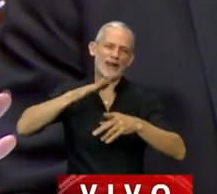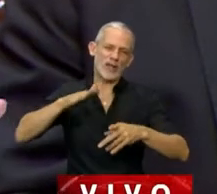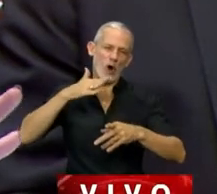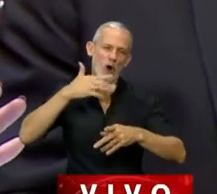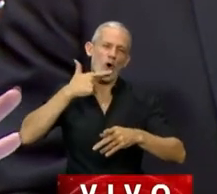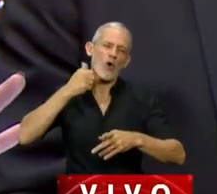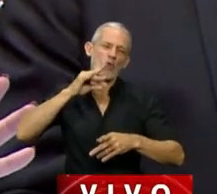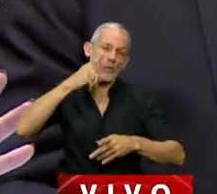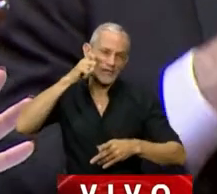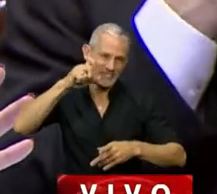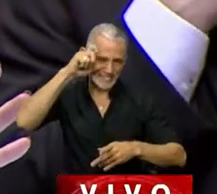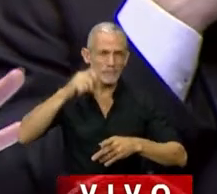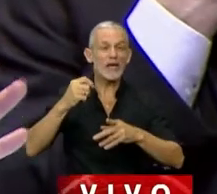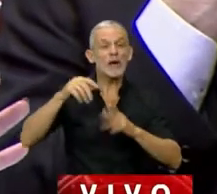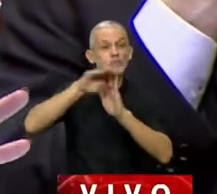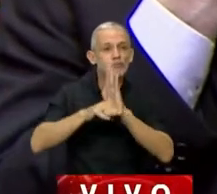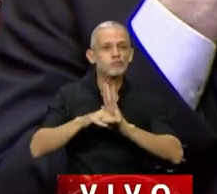entonces bajo el régimen de la ley